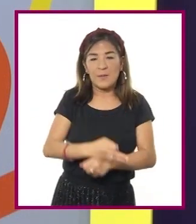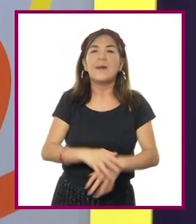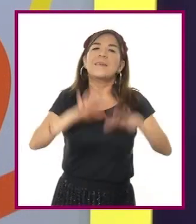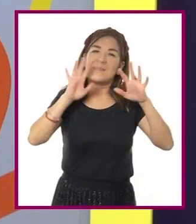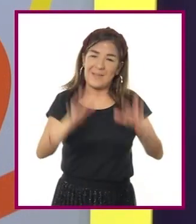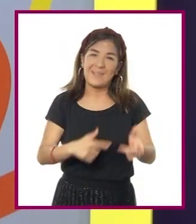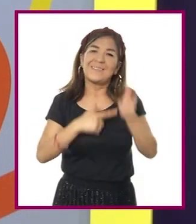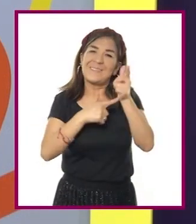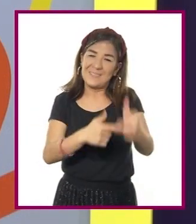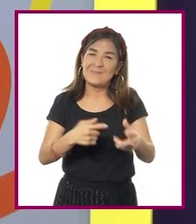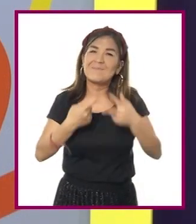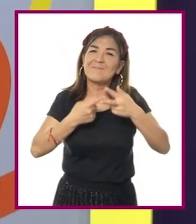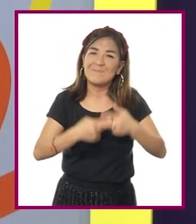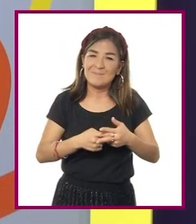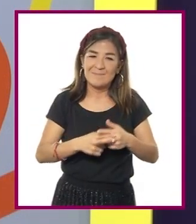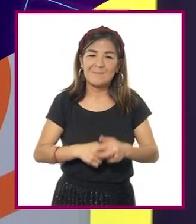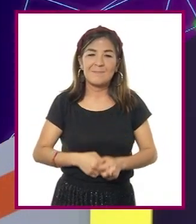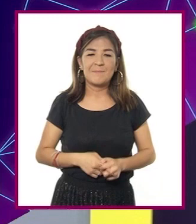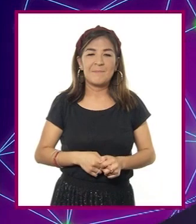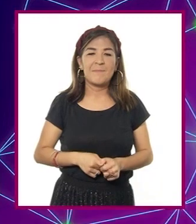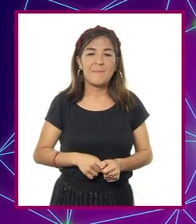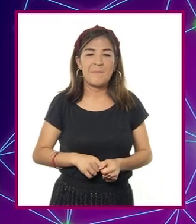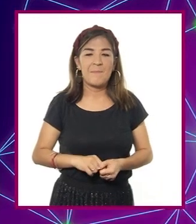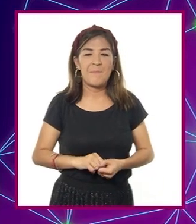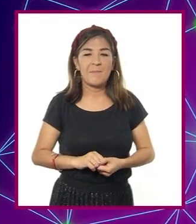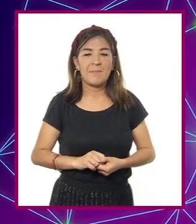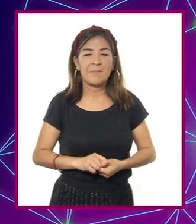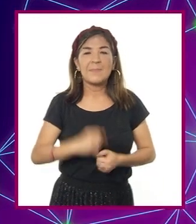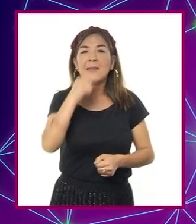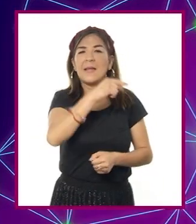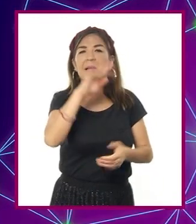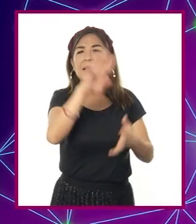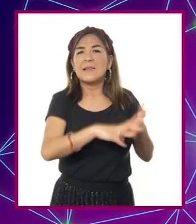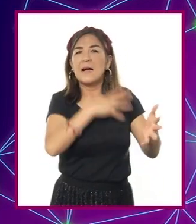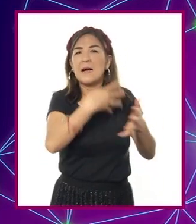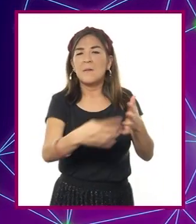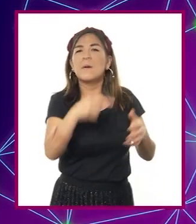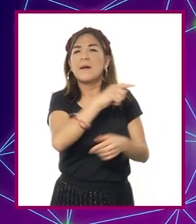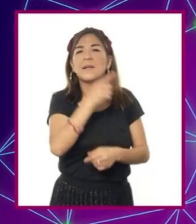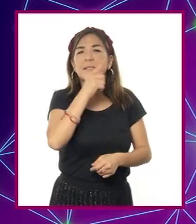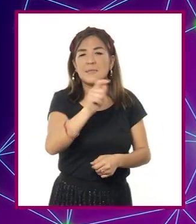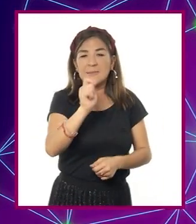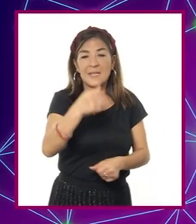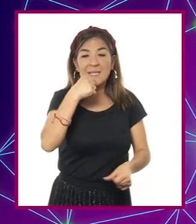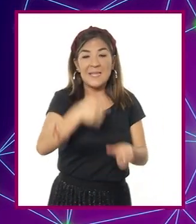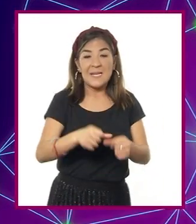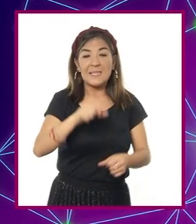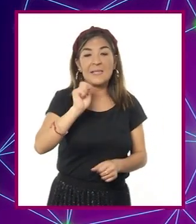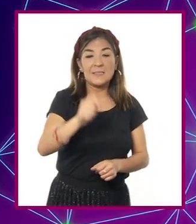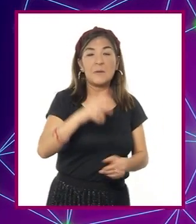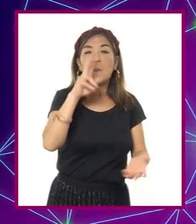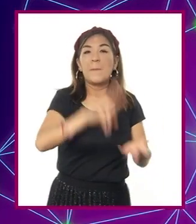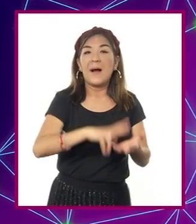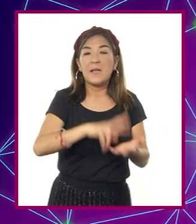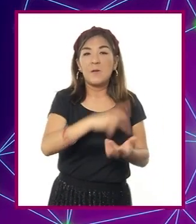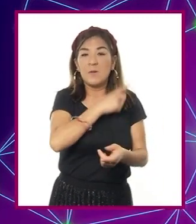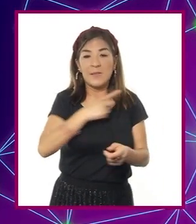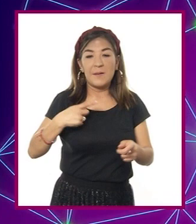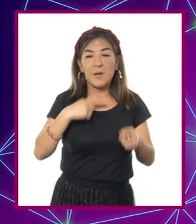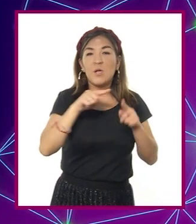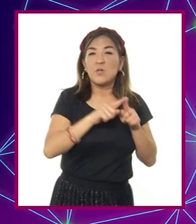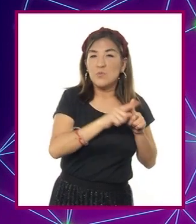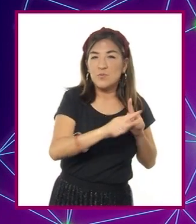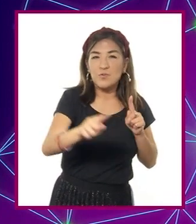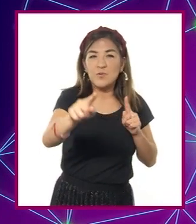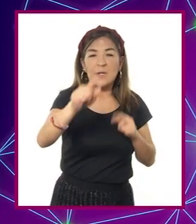podemos continuar. Vemos que en la tabla se representa con Y el valor que debemos calcular, es